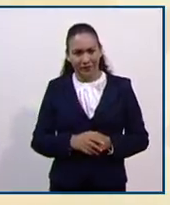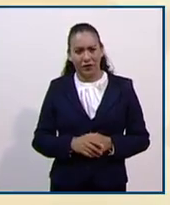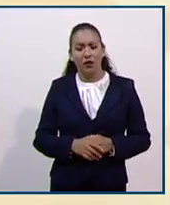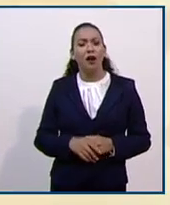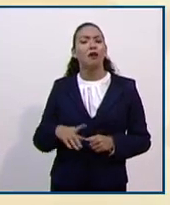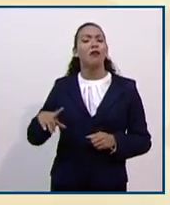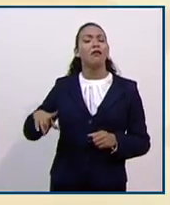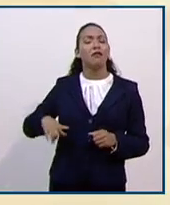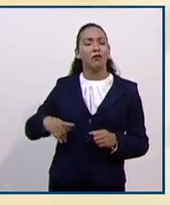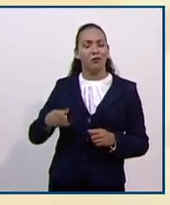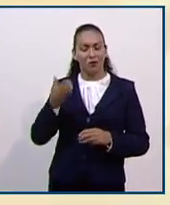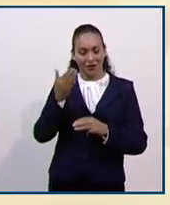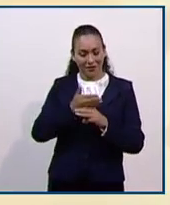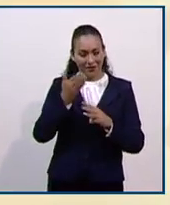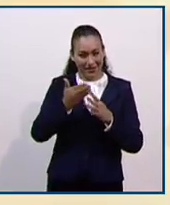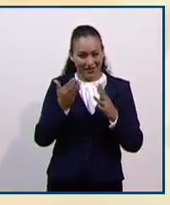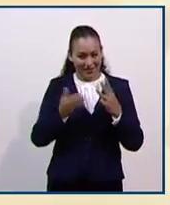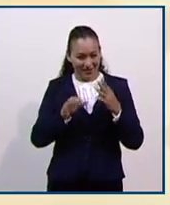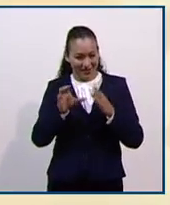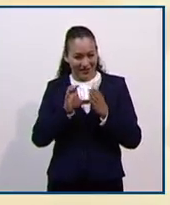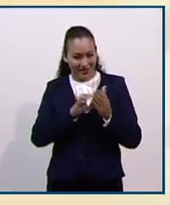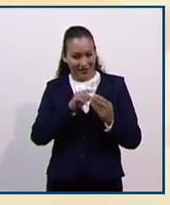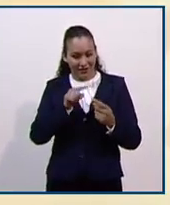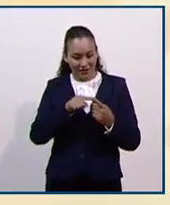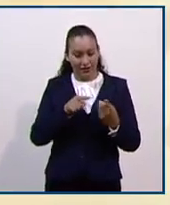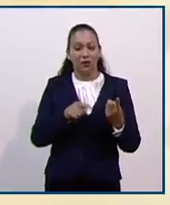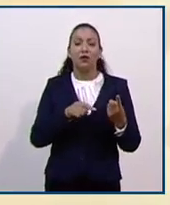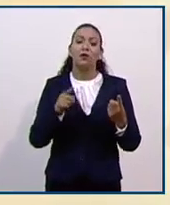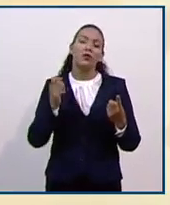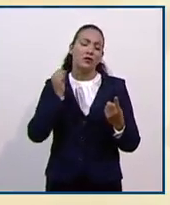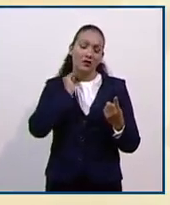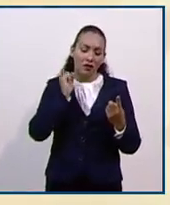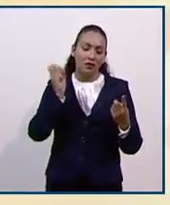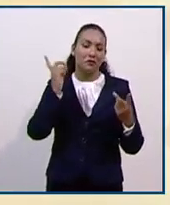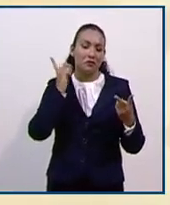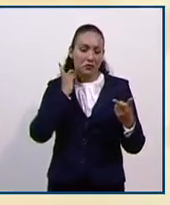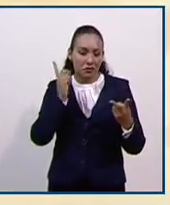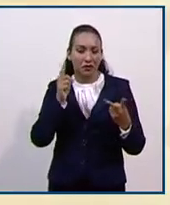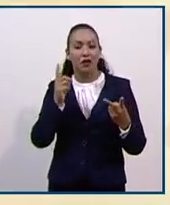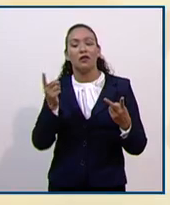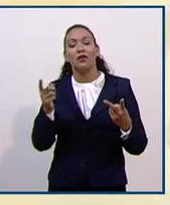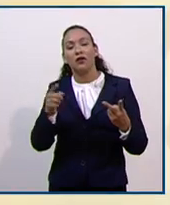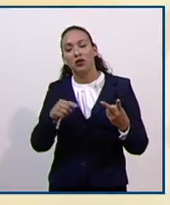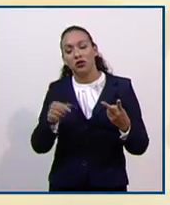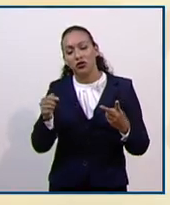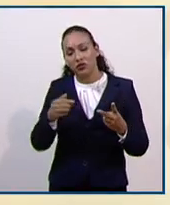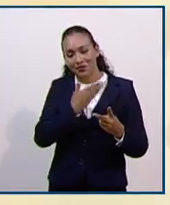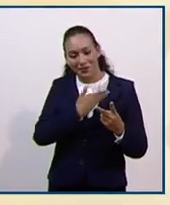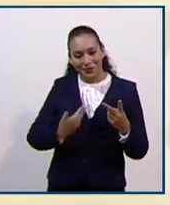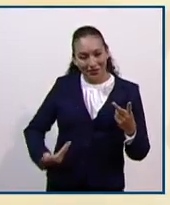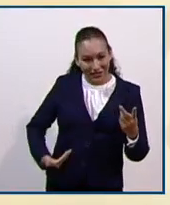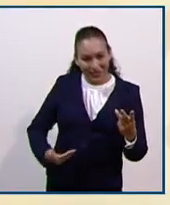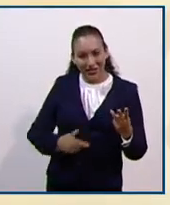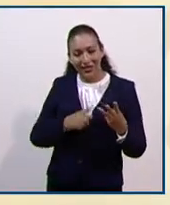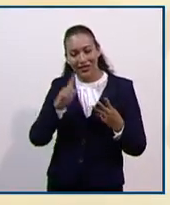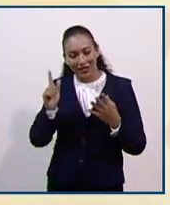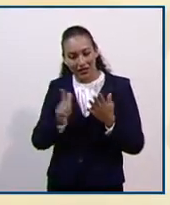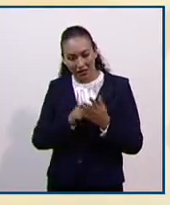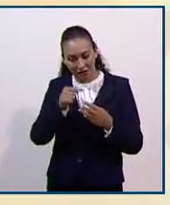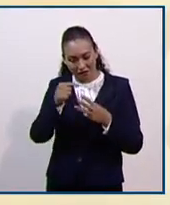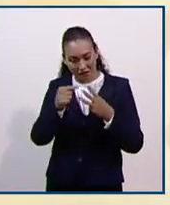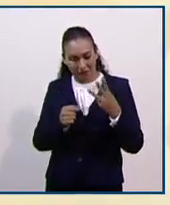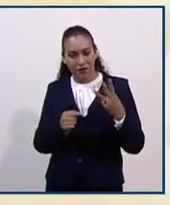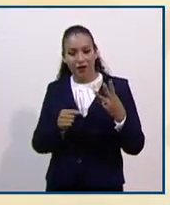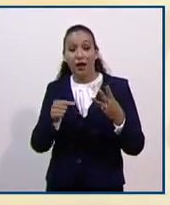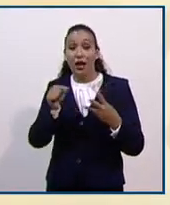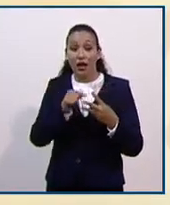una elección, a procesos electorales. Nosotros en los poderes judiciales no tenemos esa cercanía con los